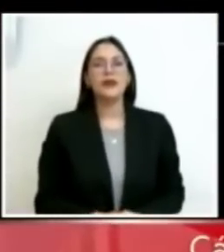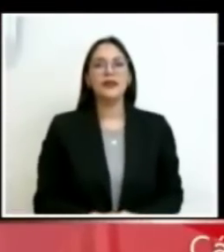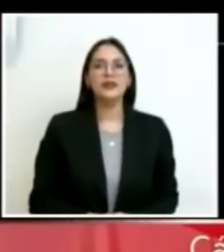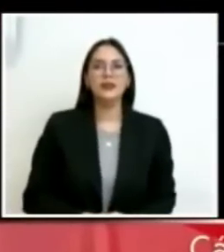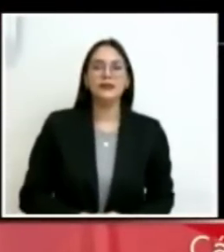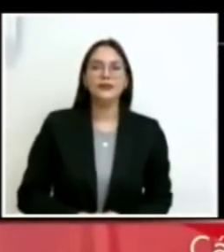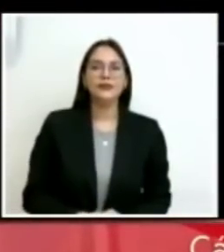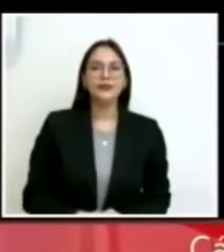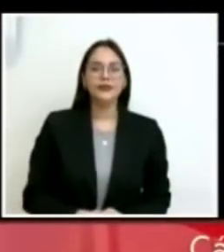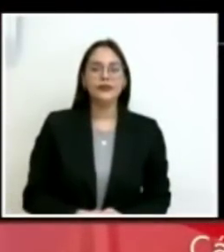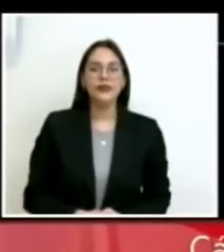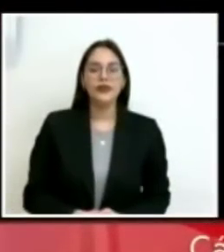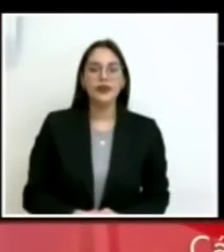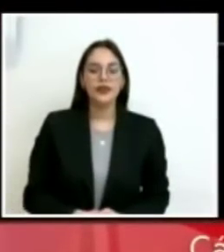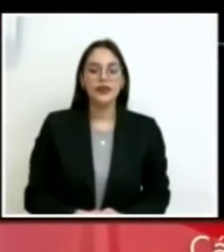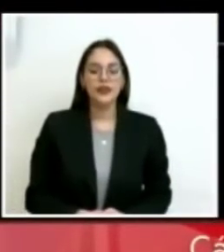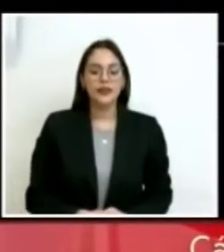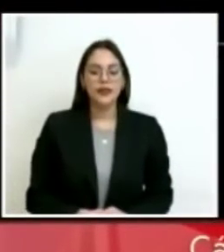Gracias.